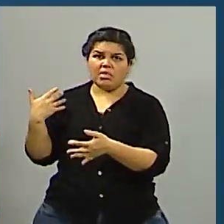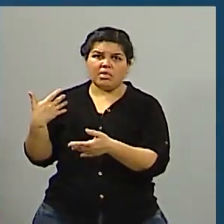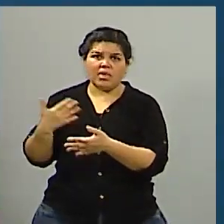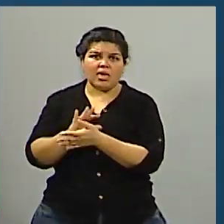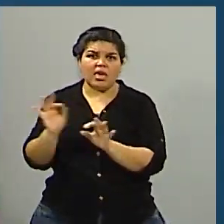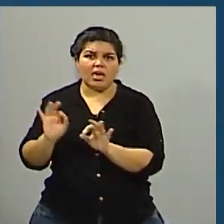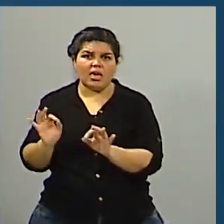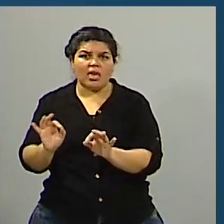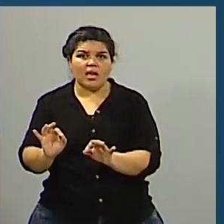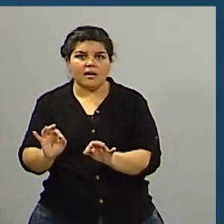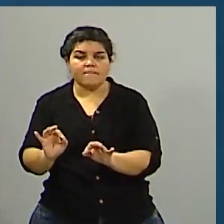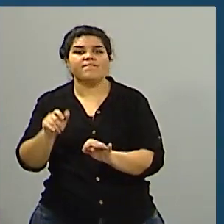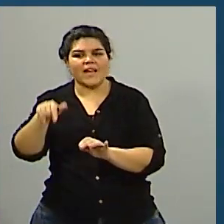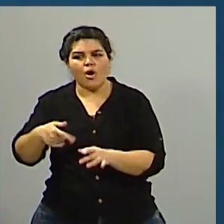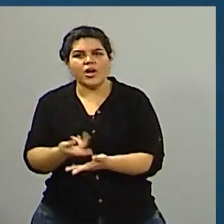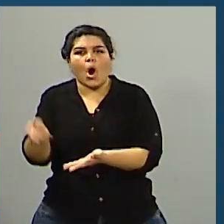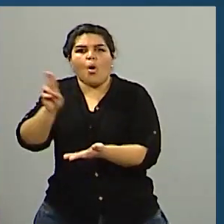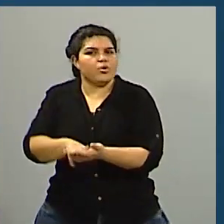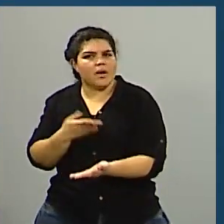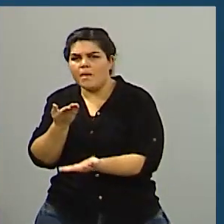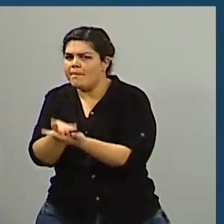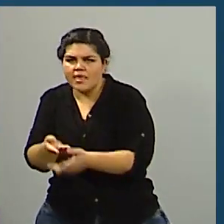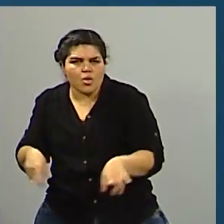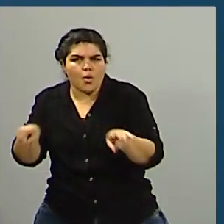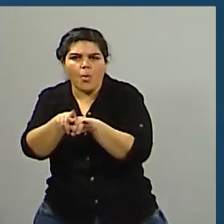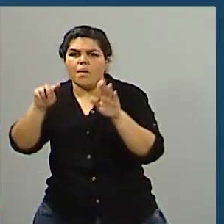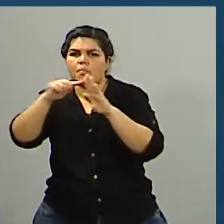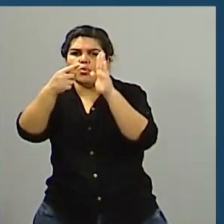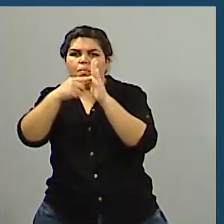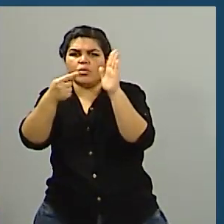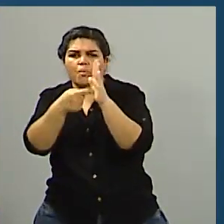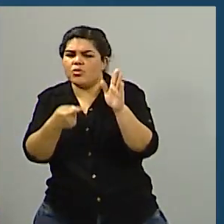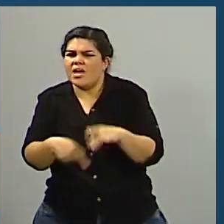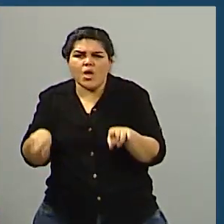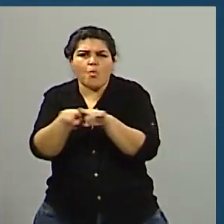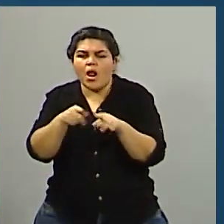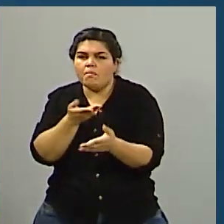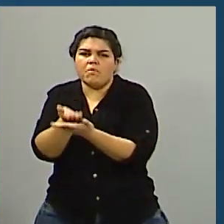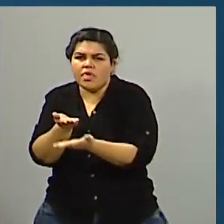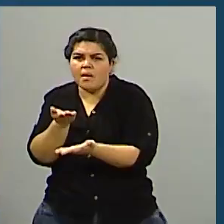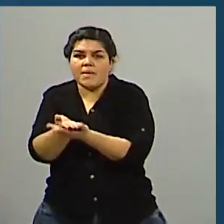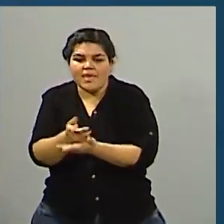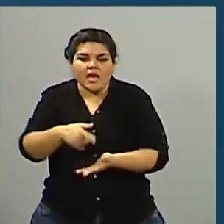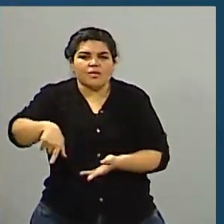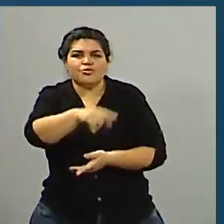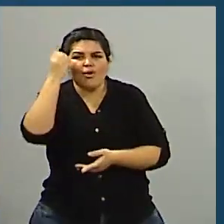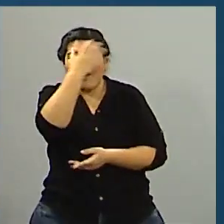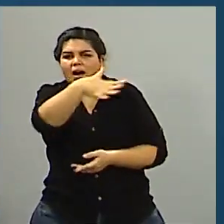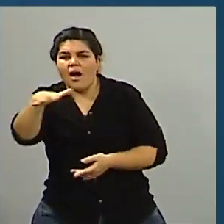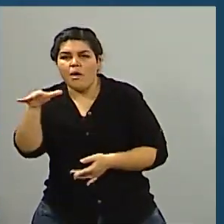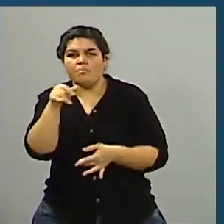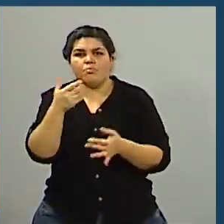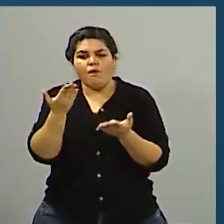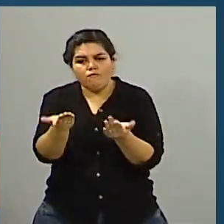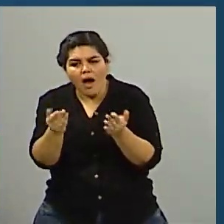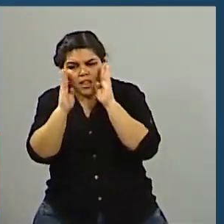tener computador y no tener conectividad. Claro. Ahí está, se muestra claramente que hemos tenido y tenemos y